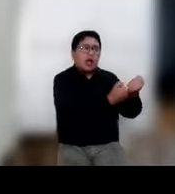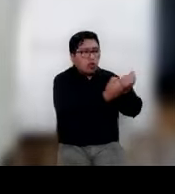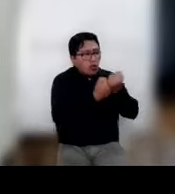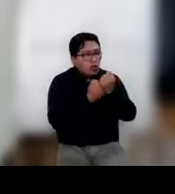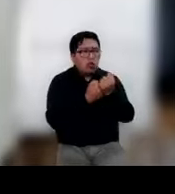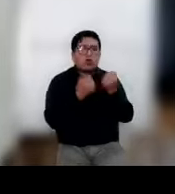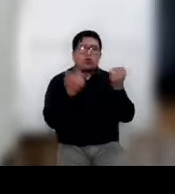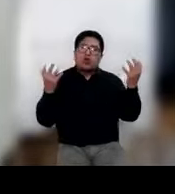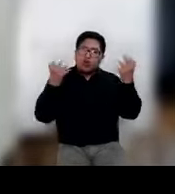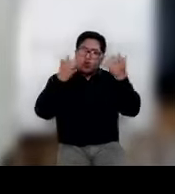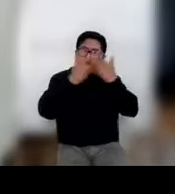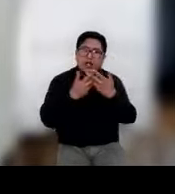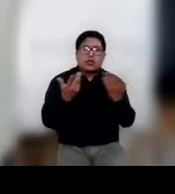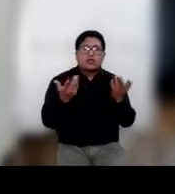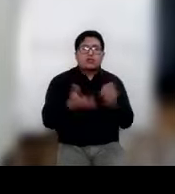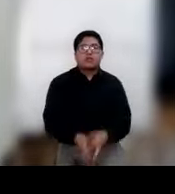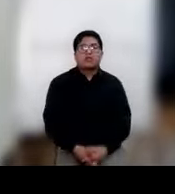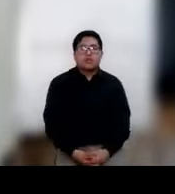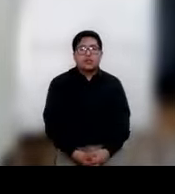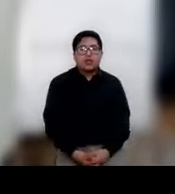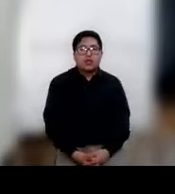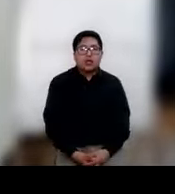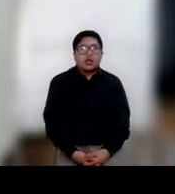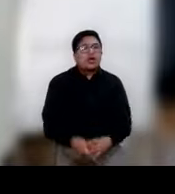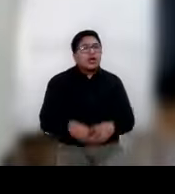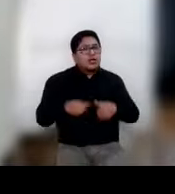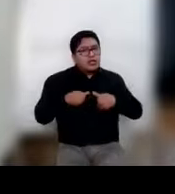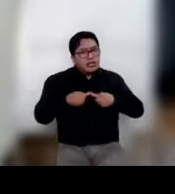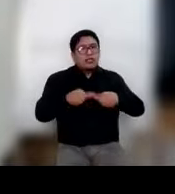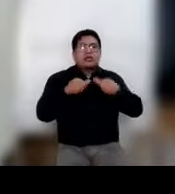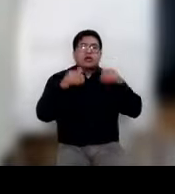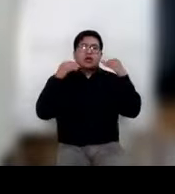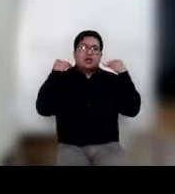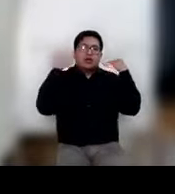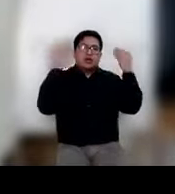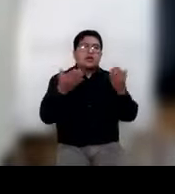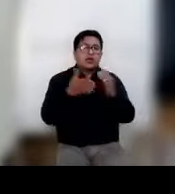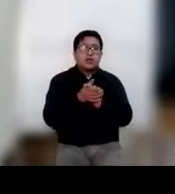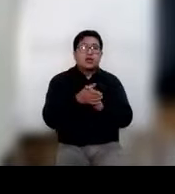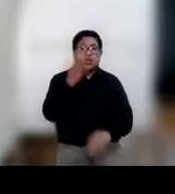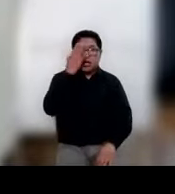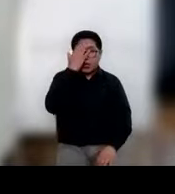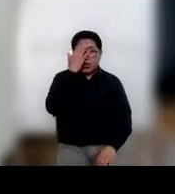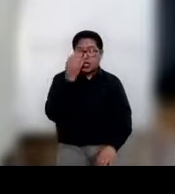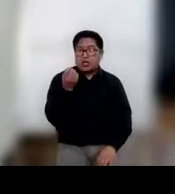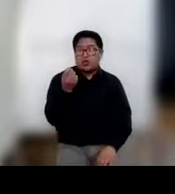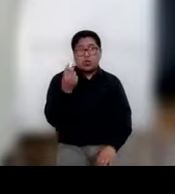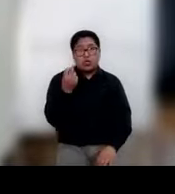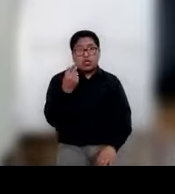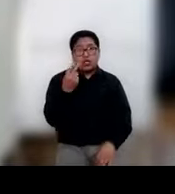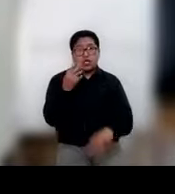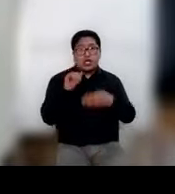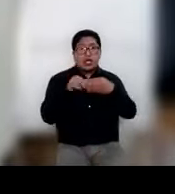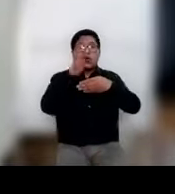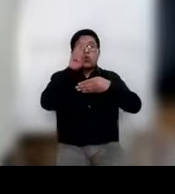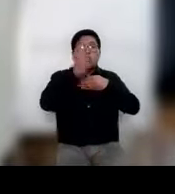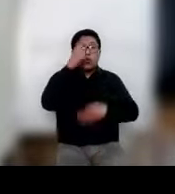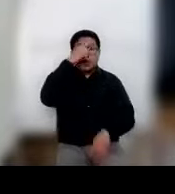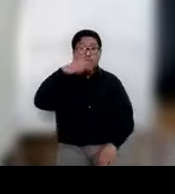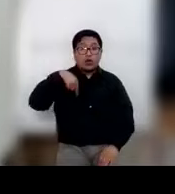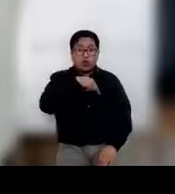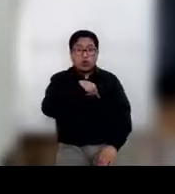coordinación y obviamente seguir adelante como los chicos han dicho el 12 de junio para nosotros